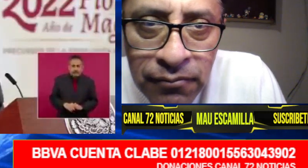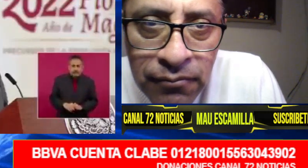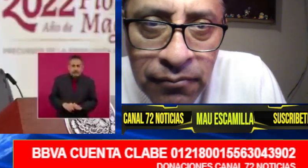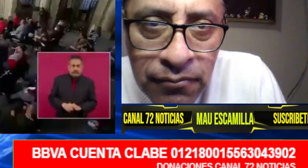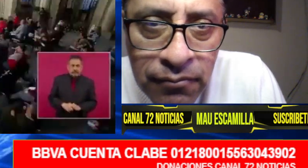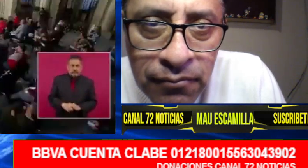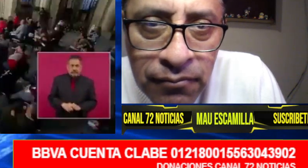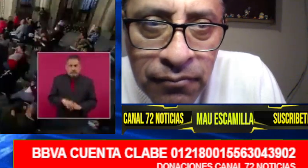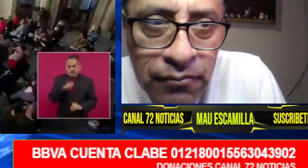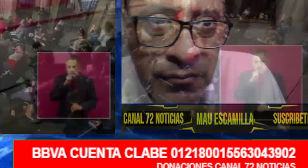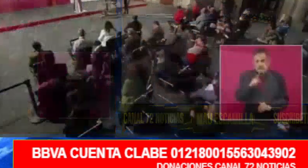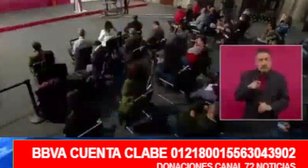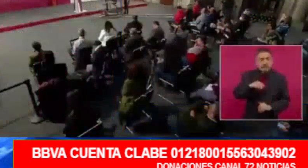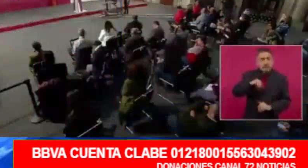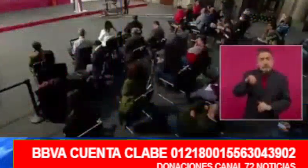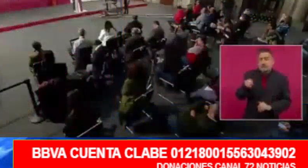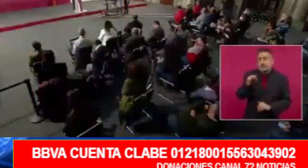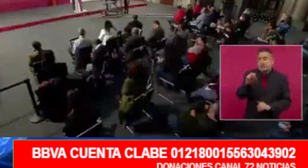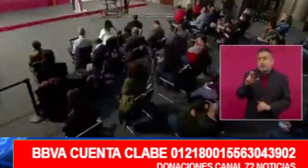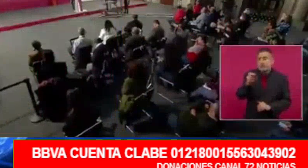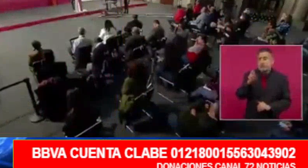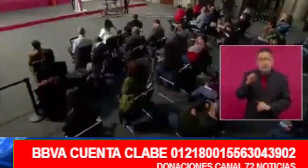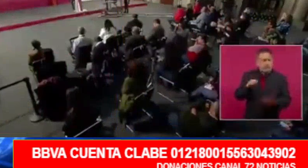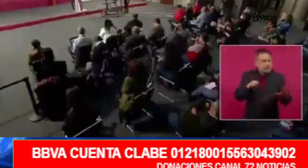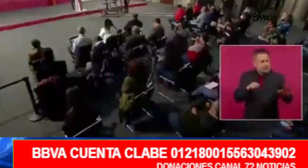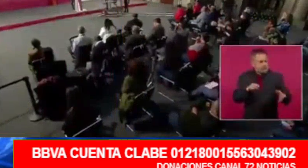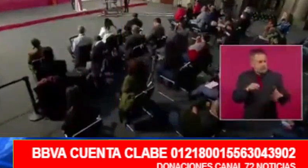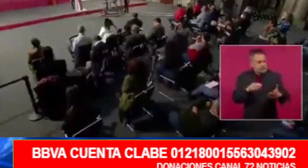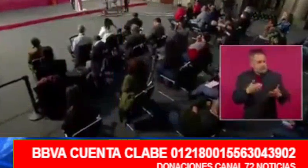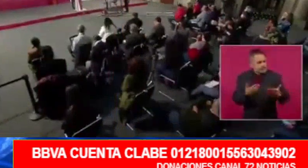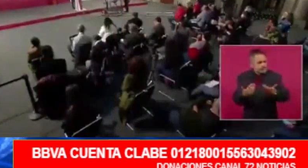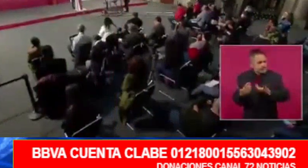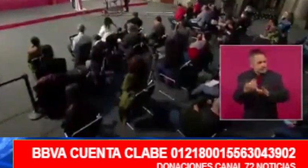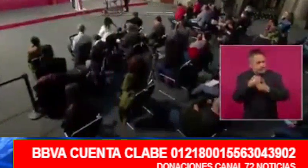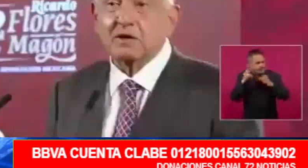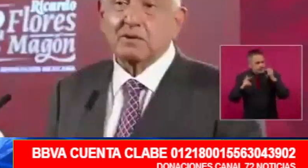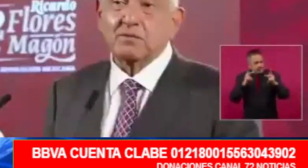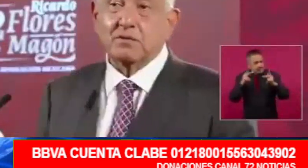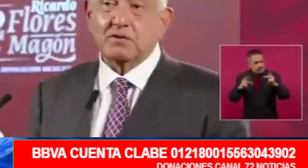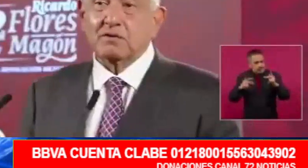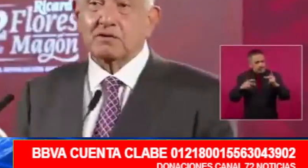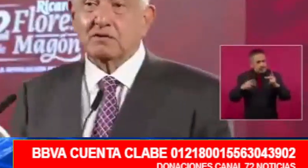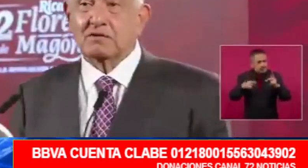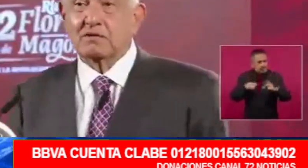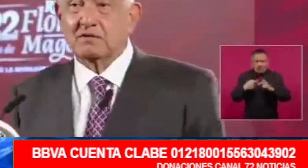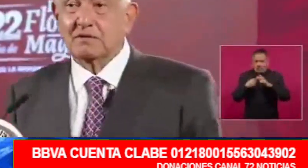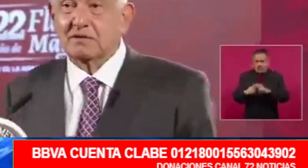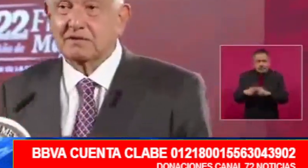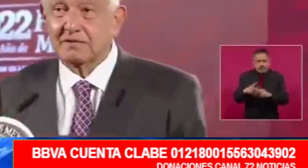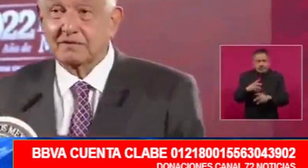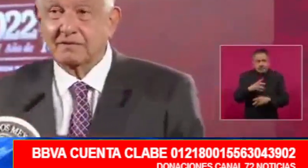También José Ramón me dijo, ¿y no vas a ir a ver cuando empieces a jugar béisbol?